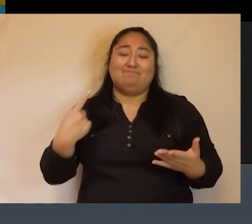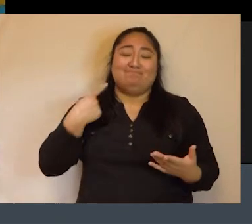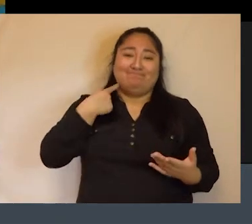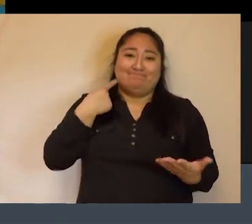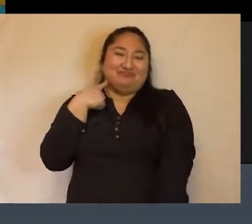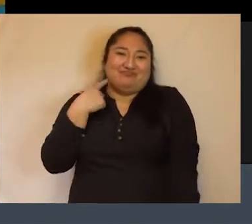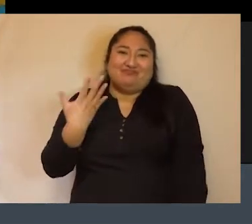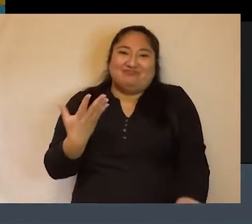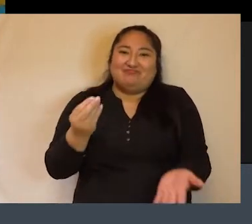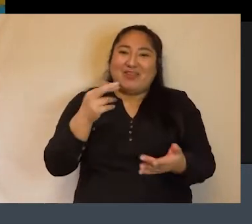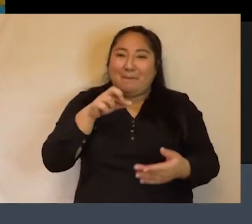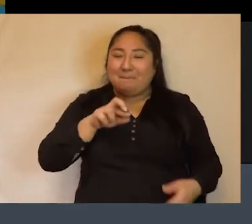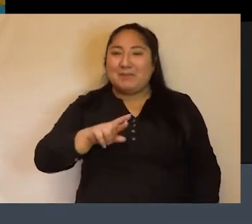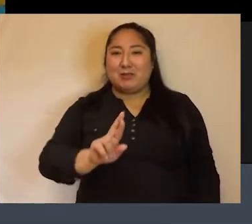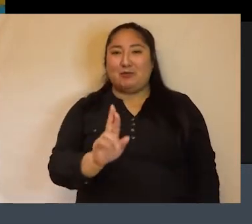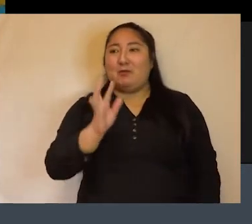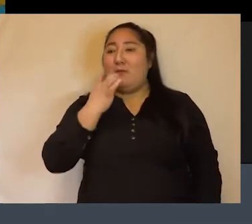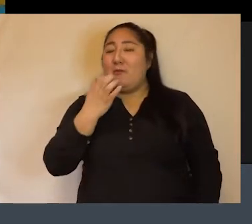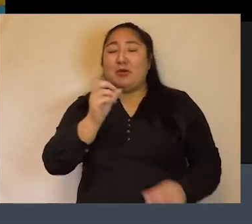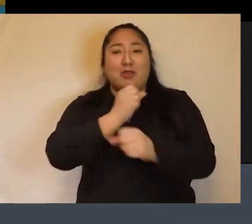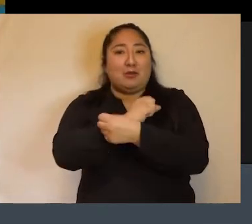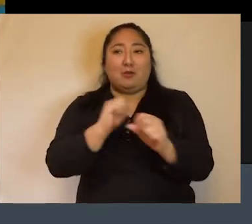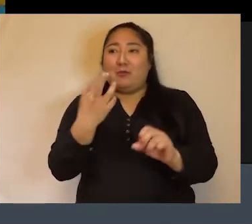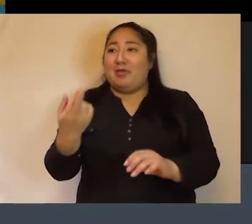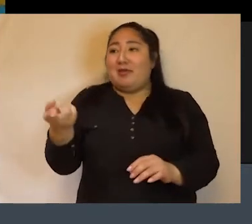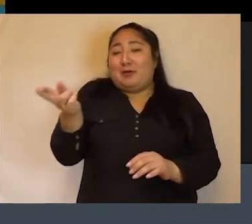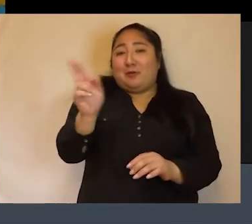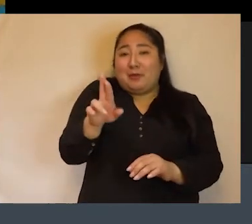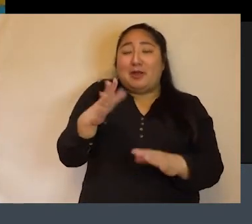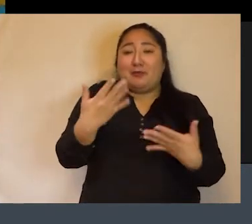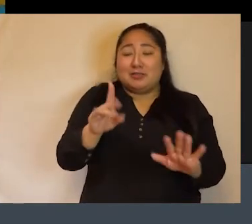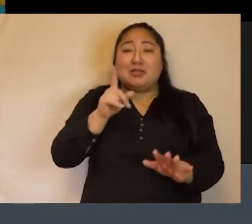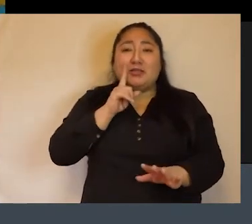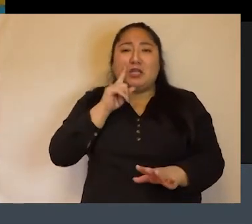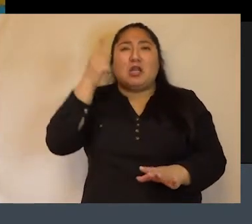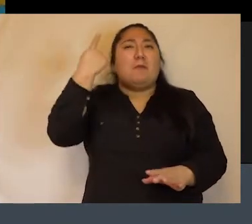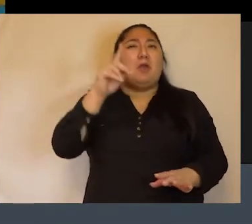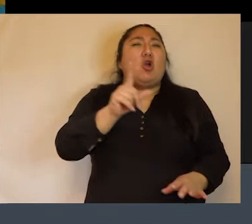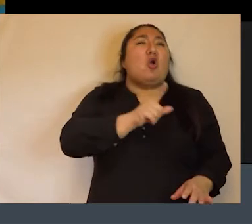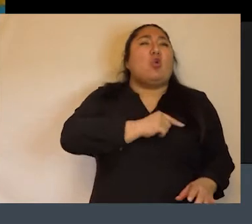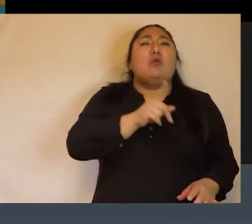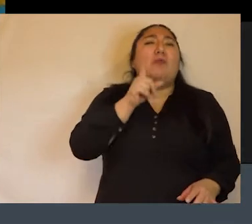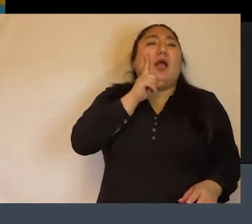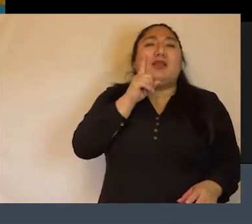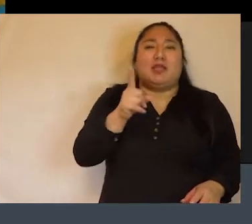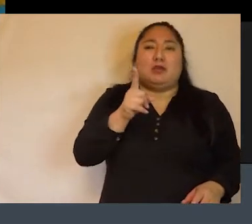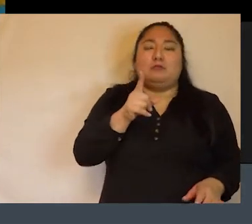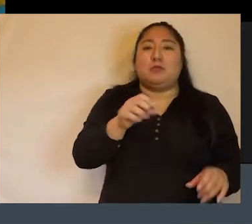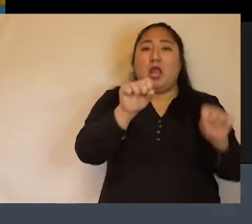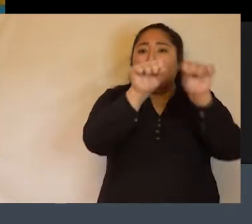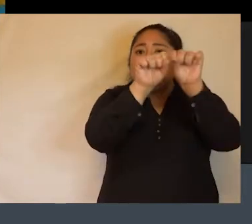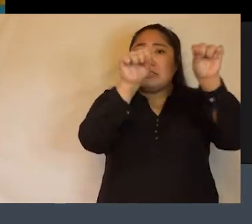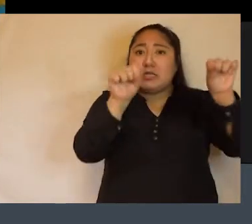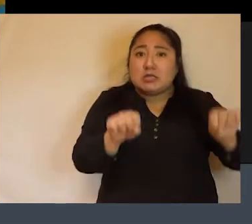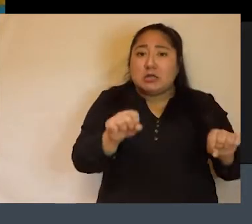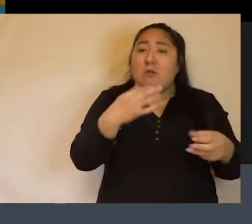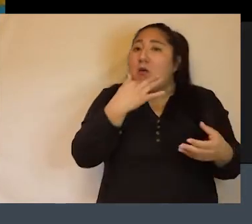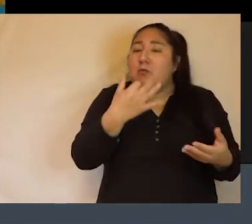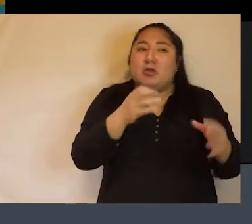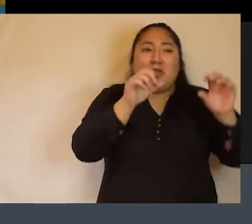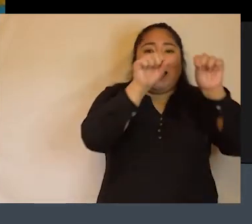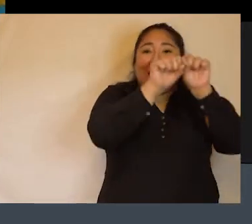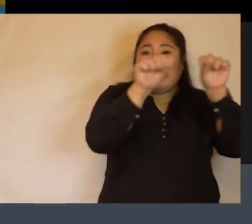hacen es condenarse a tener una pérdida irrecuperable en sus pensiones. ¿Pero quién tiene la culpa? El sistema, porque